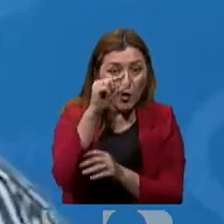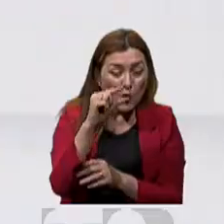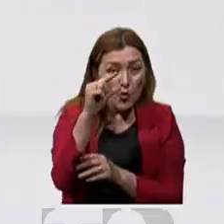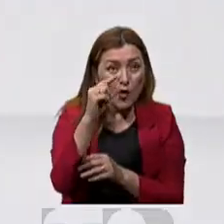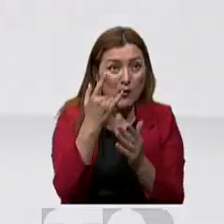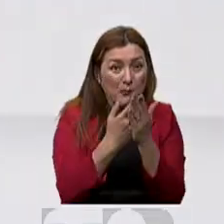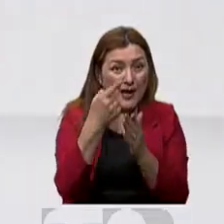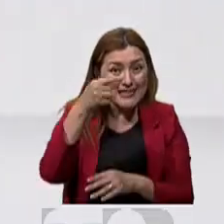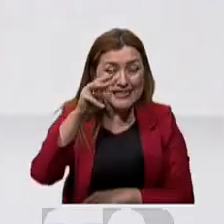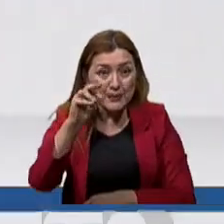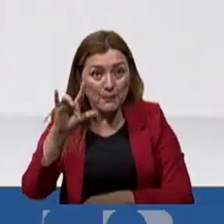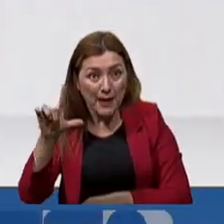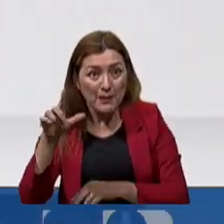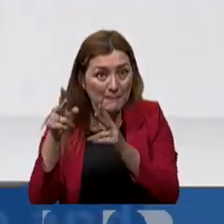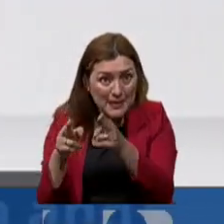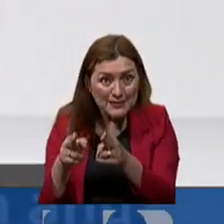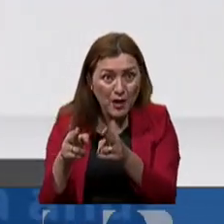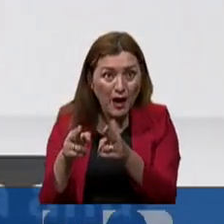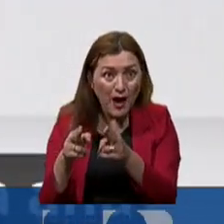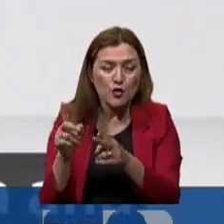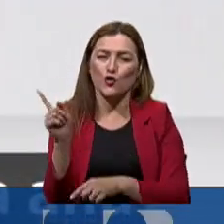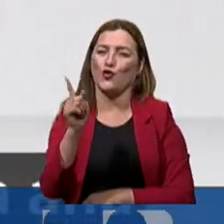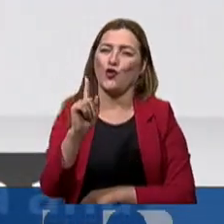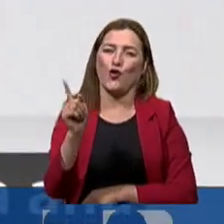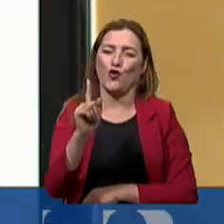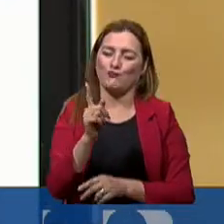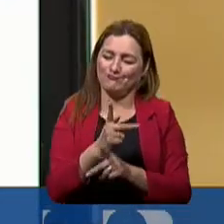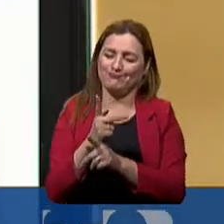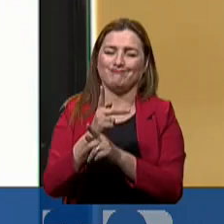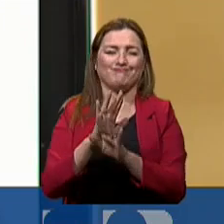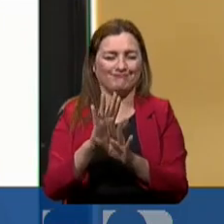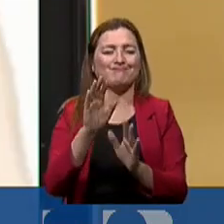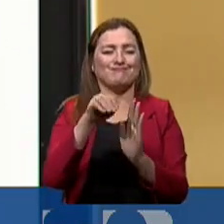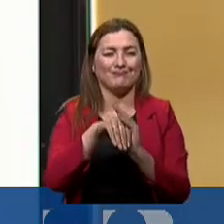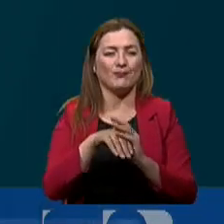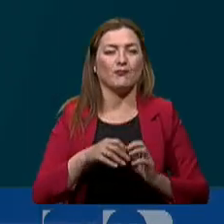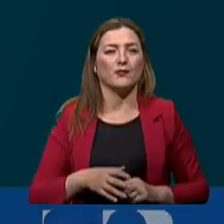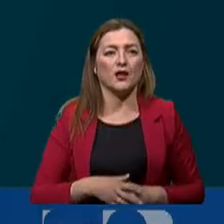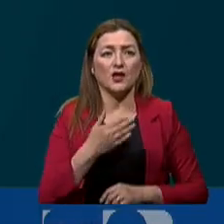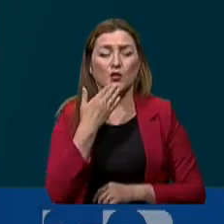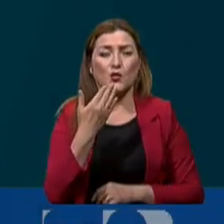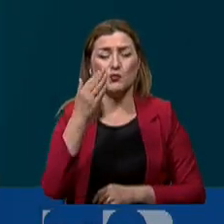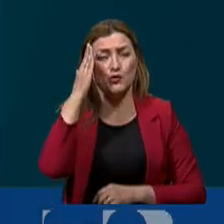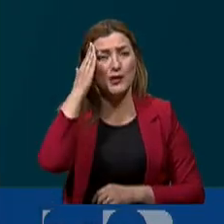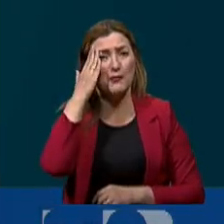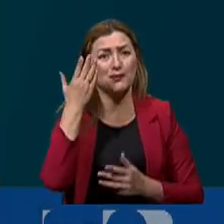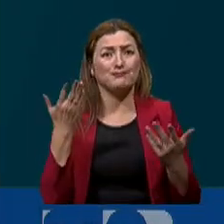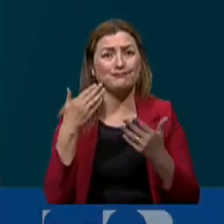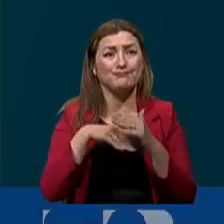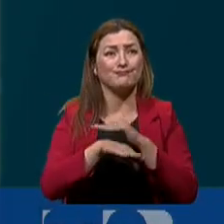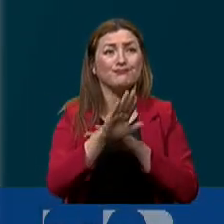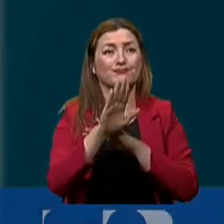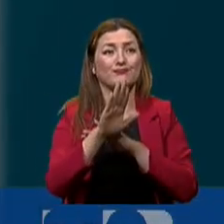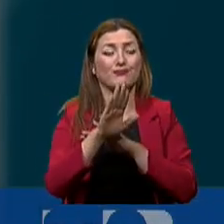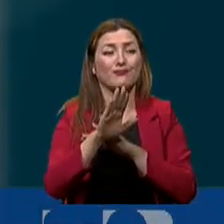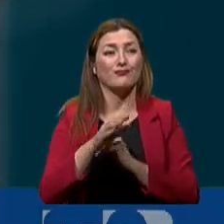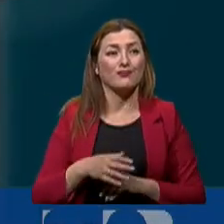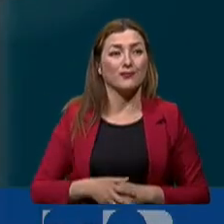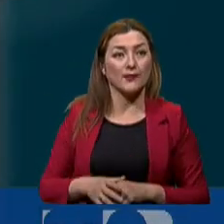en Google o en Gmail. ¿Pero cómo sabemos si hay información alojada en el archivo de álbumes para no perderla? Simple, ingresa